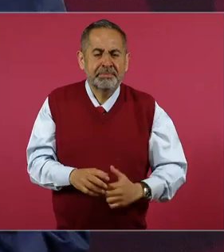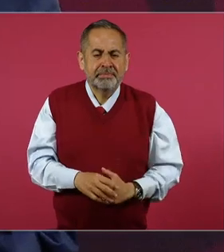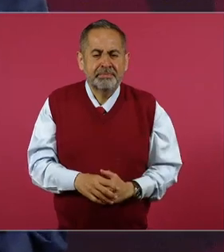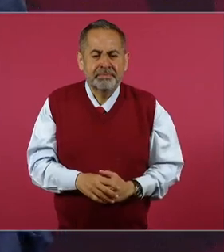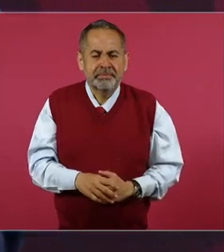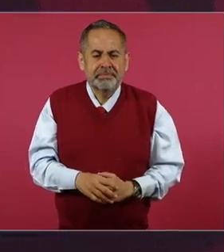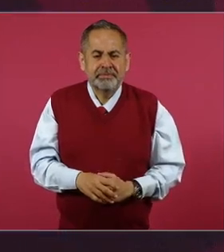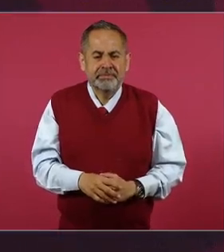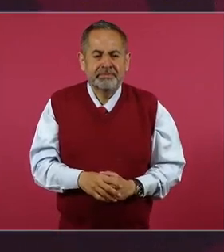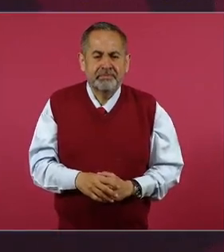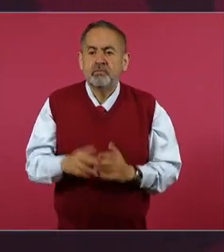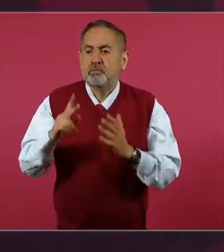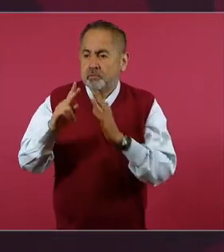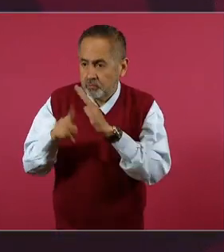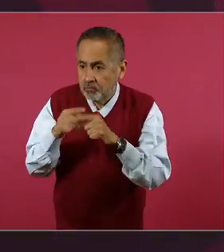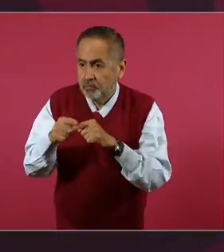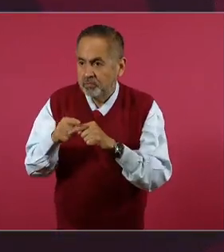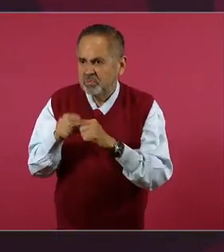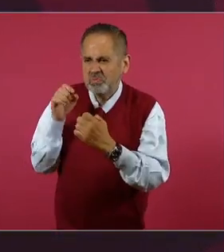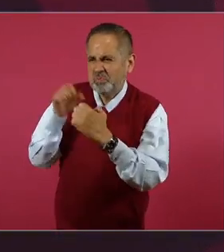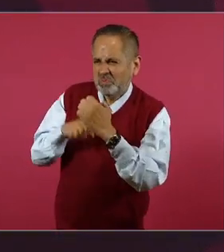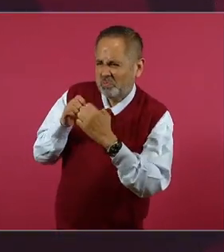y van de nuevo,